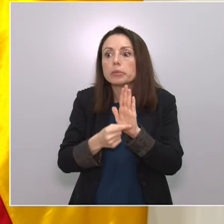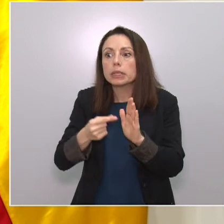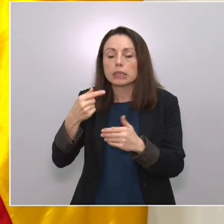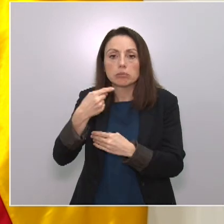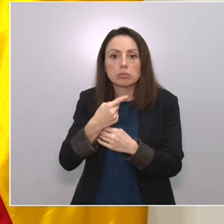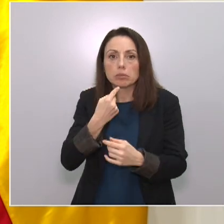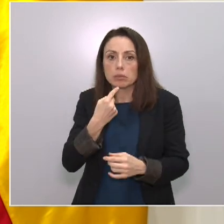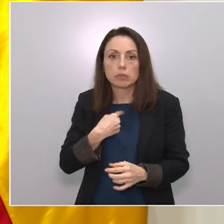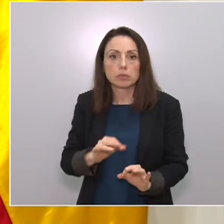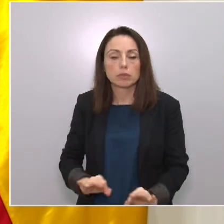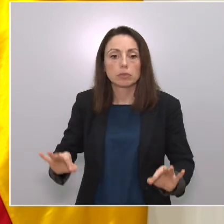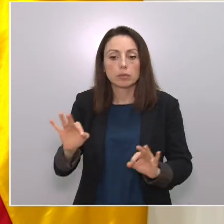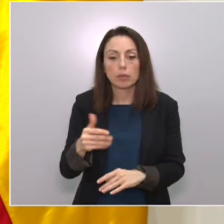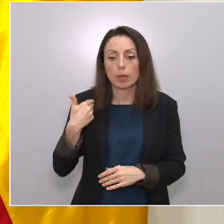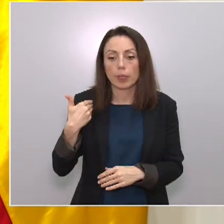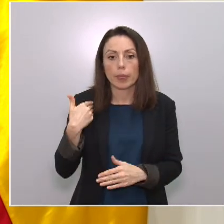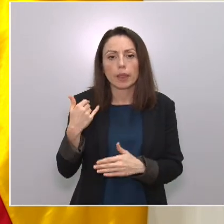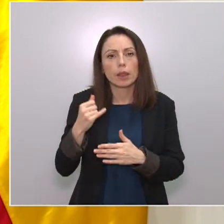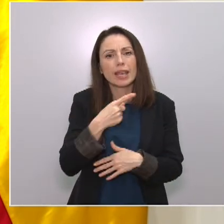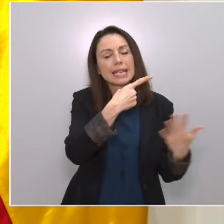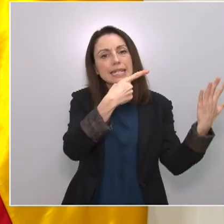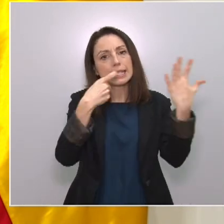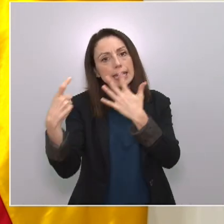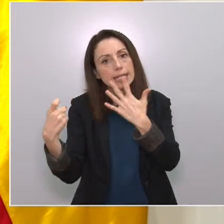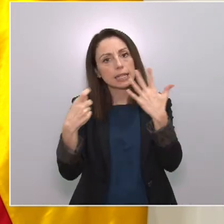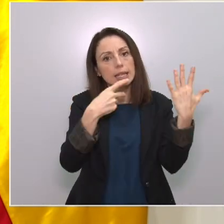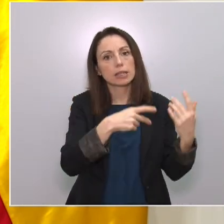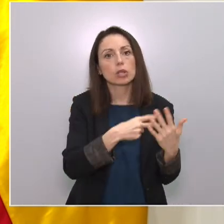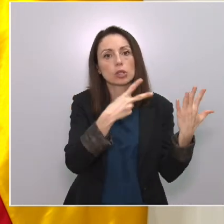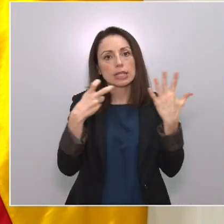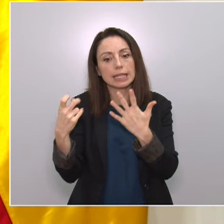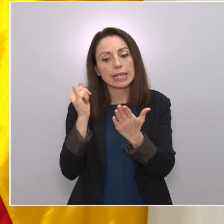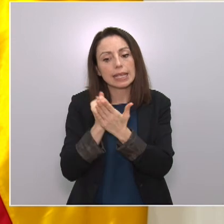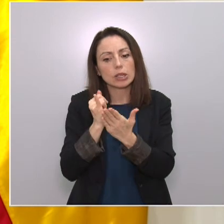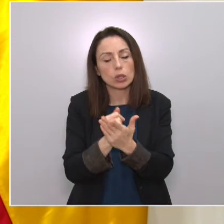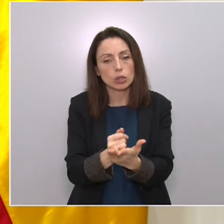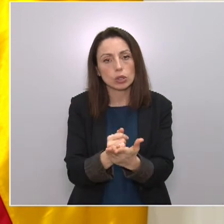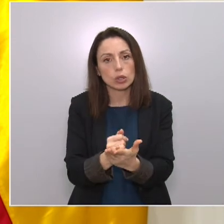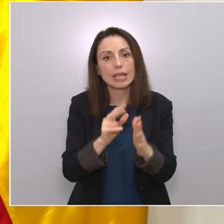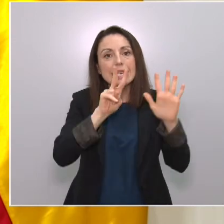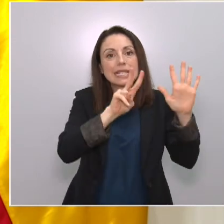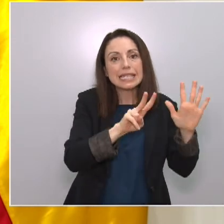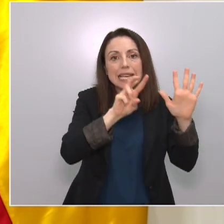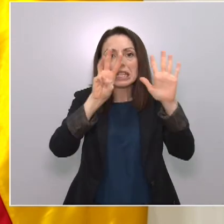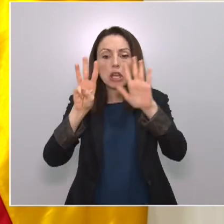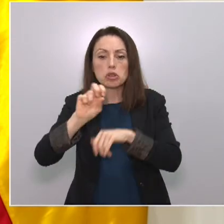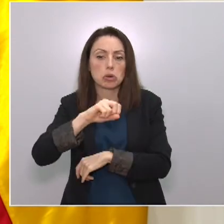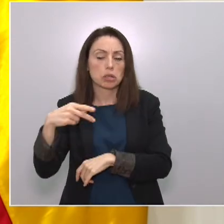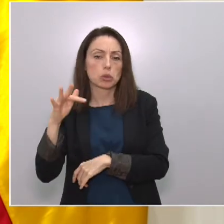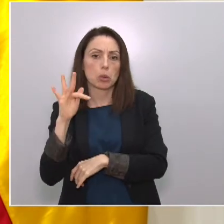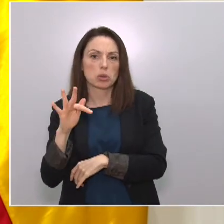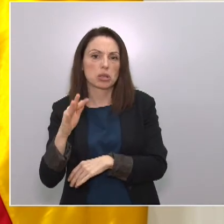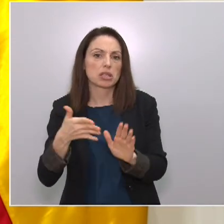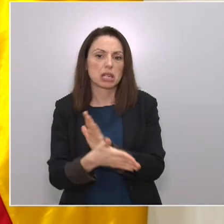recordar que ayer, estos últimos días, estamos haciendo entre 600 y 800 test, de los cuales hay 7 u 8 que salen positivos. Es un